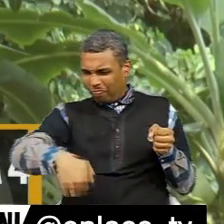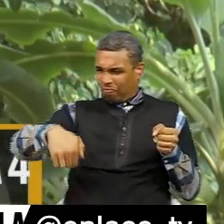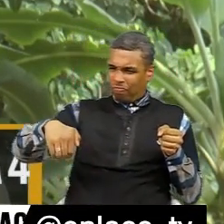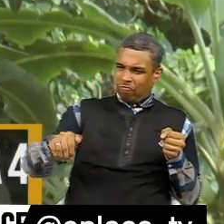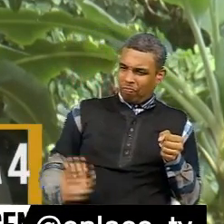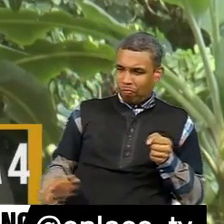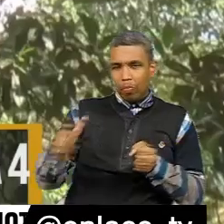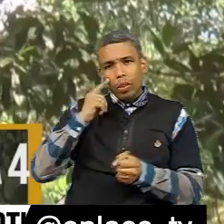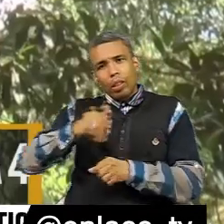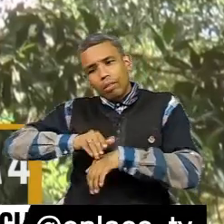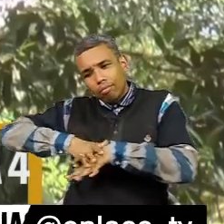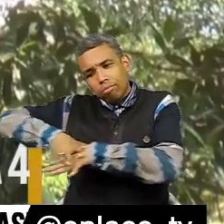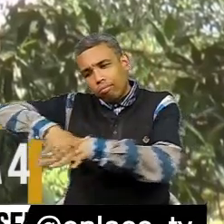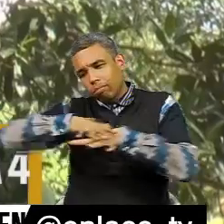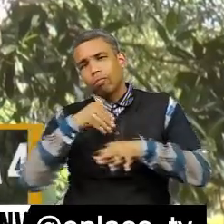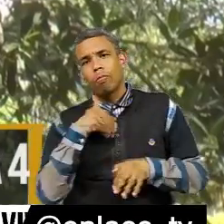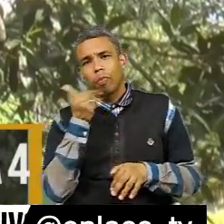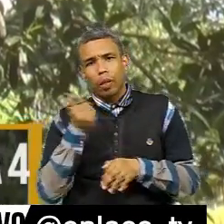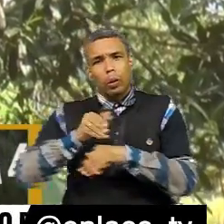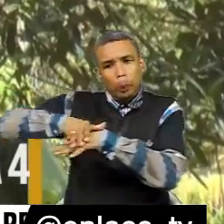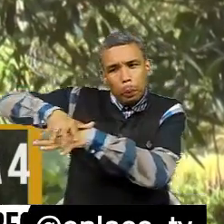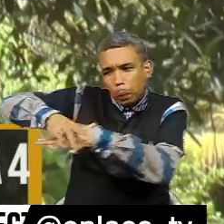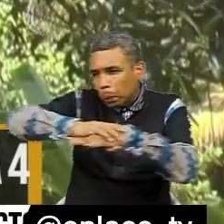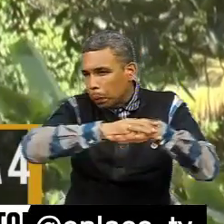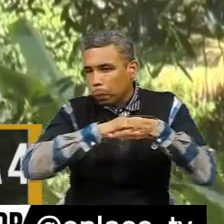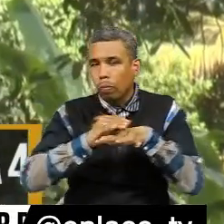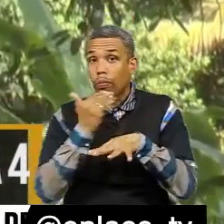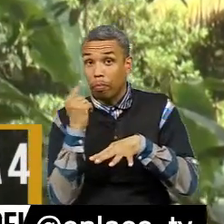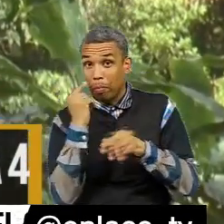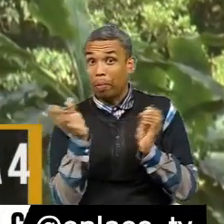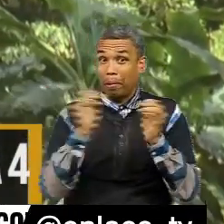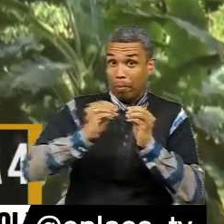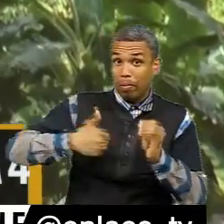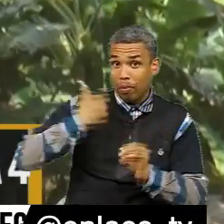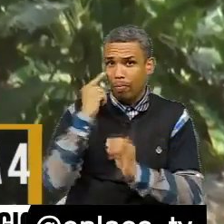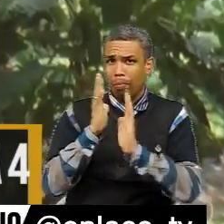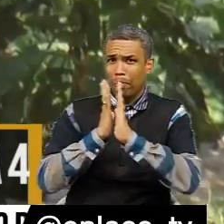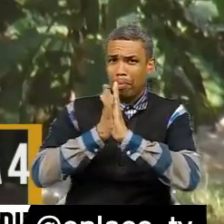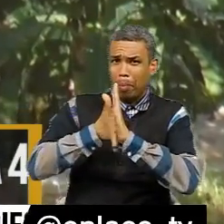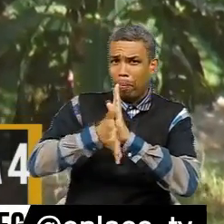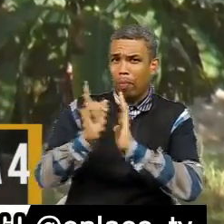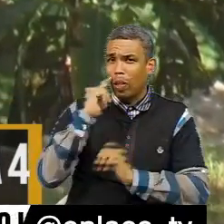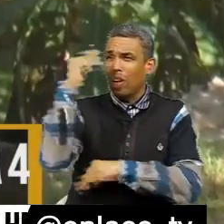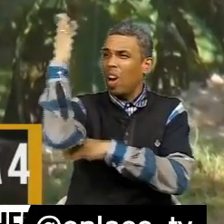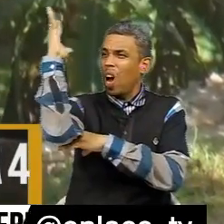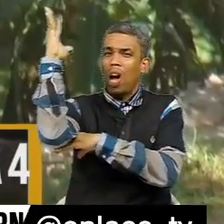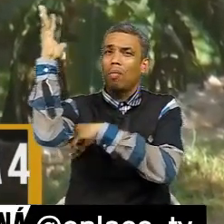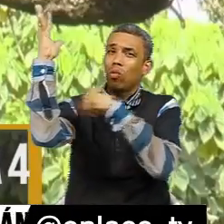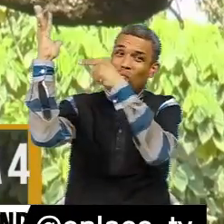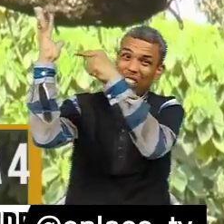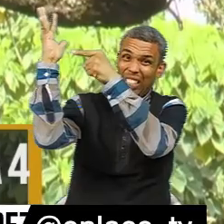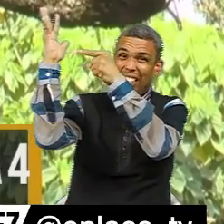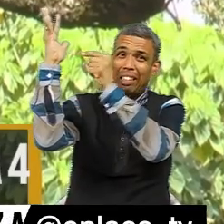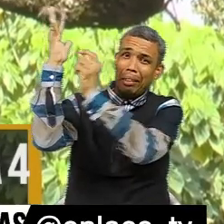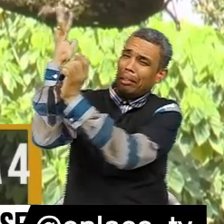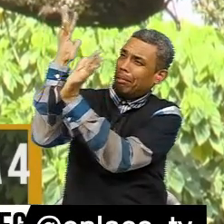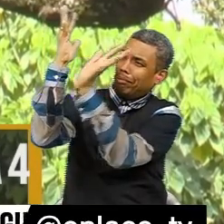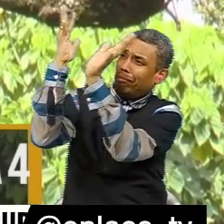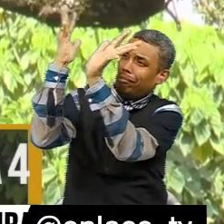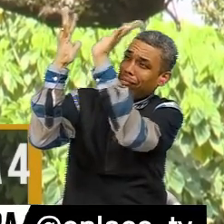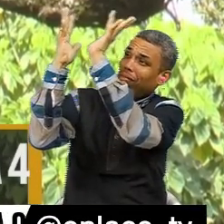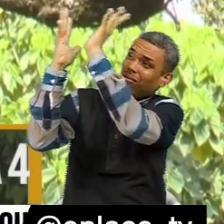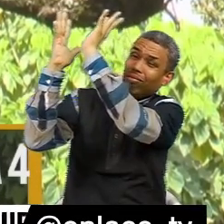esta zona, aprovechó la oportunidad para solicitar la poda de este árbol, cuyas ramas día a día se apoderan de los techos de sus viviendas, provocando riesgo